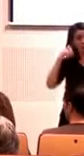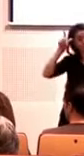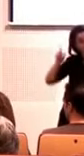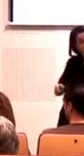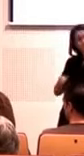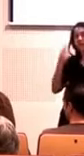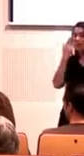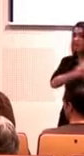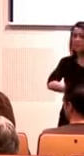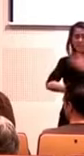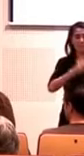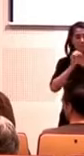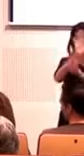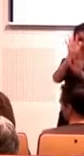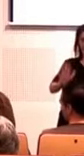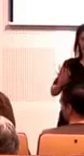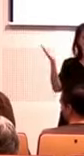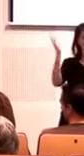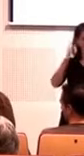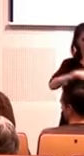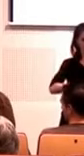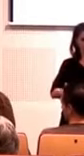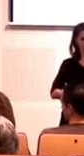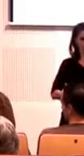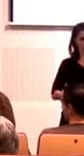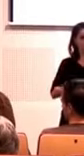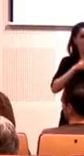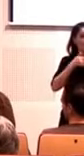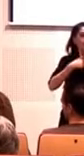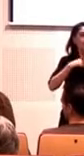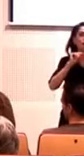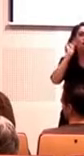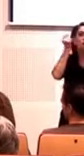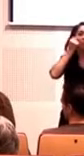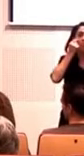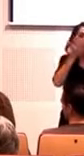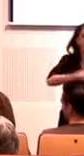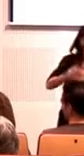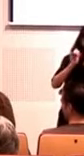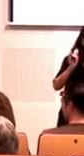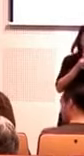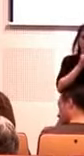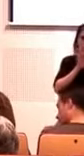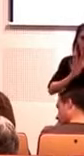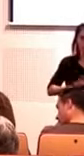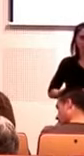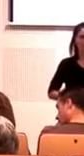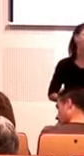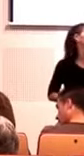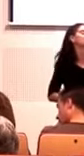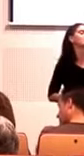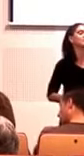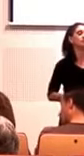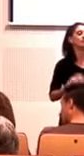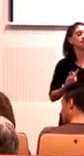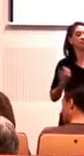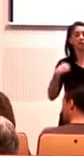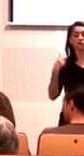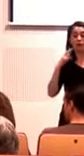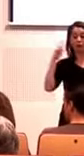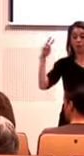como dice ella, aparente, que yo la haya descubierto todavía, ninguna. Y bueno, pues al mes de